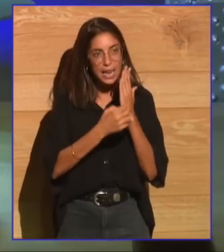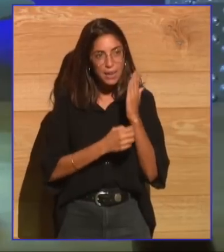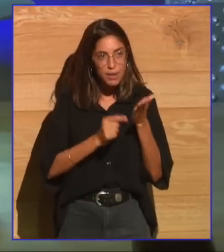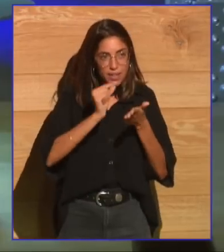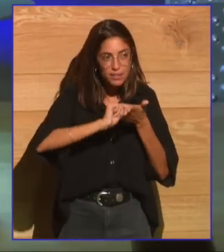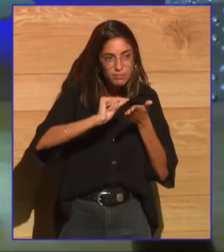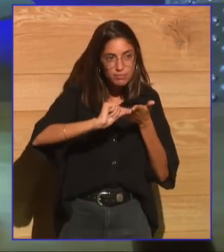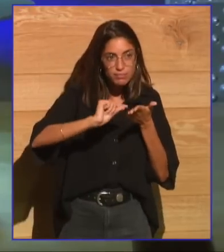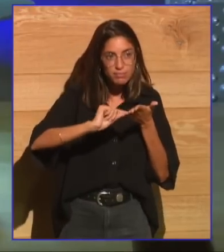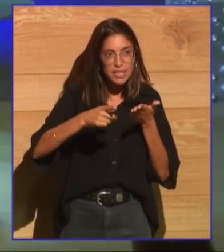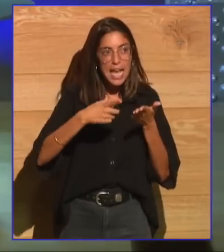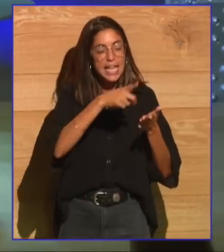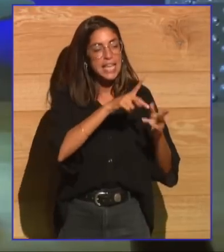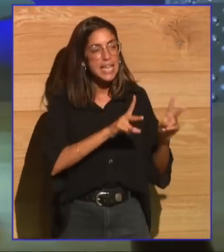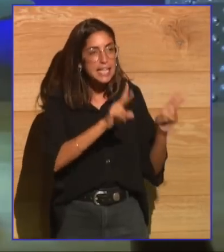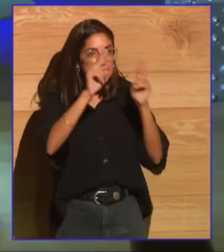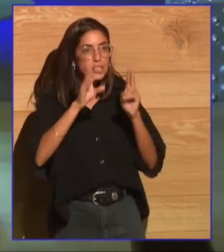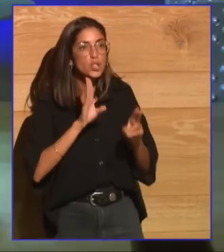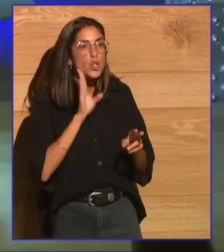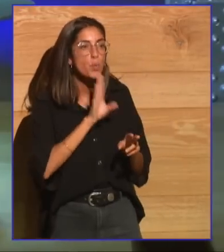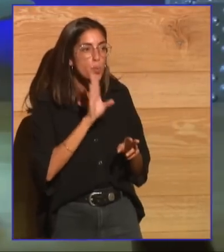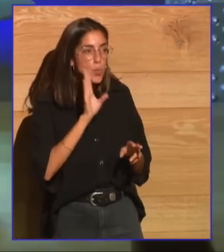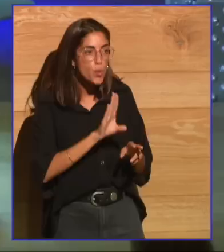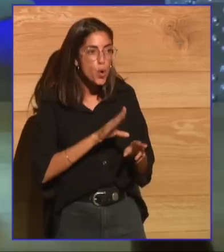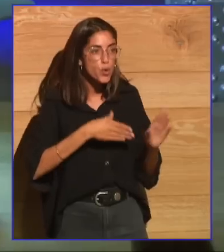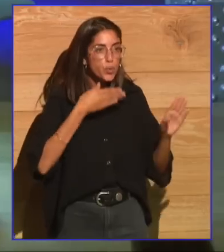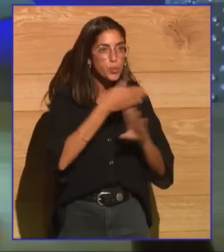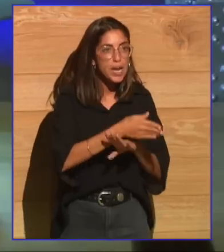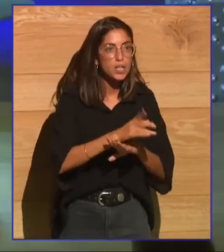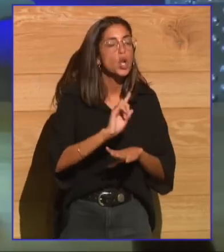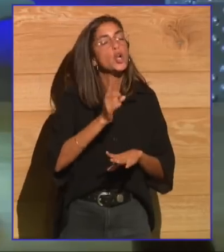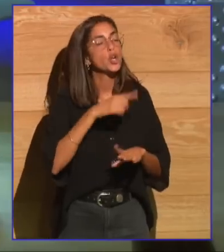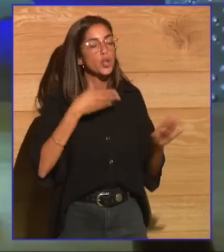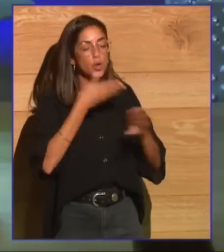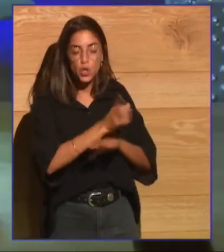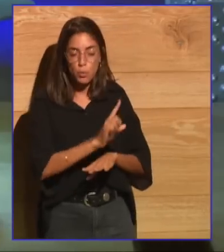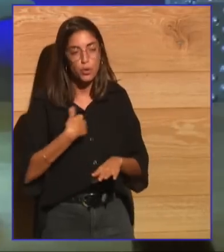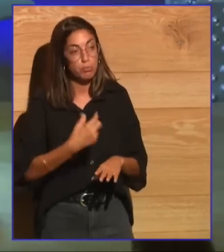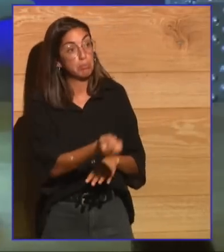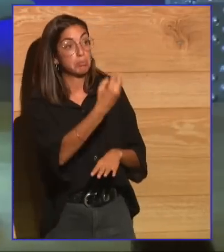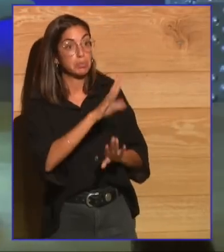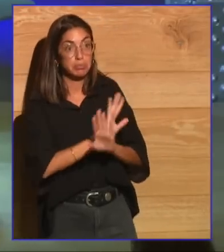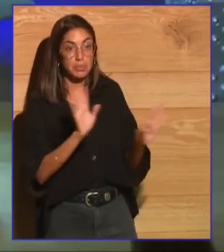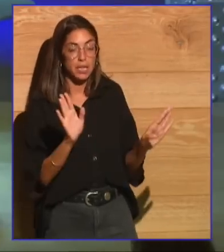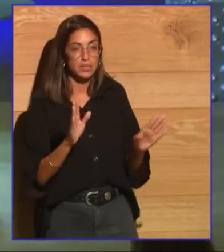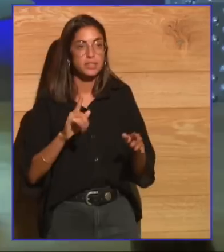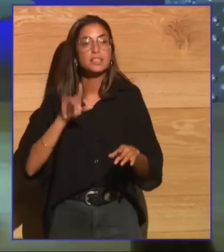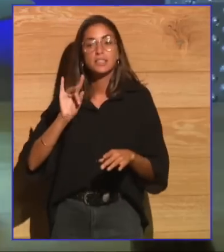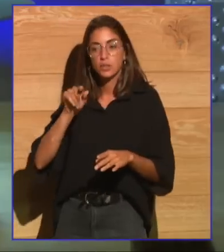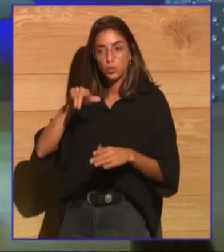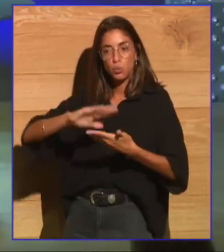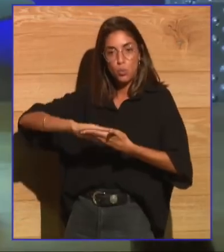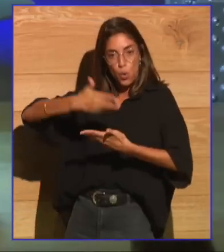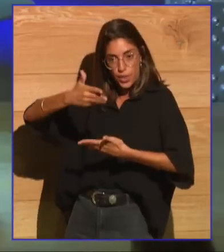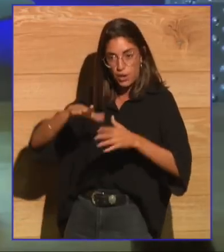a la sesión de porno en que no haya sesiones de por lo que me aparece por lo que sea vale pues tú estás sentado en tu ordenador y estoy viendo lo